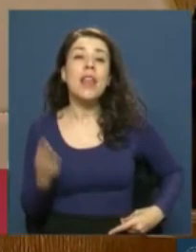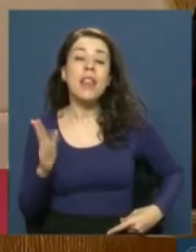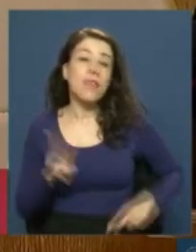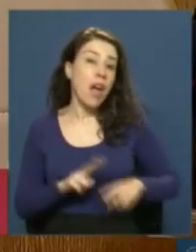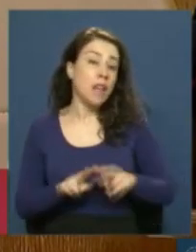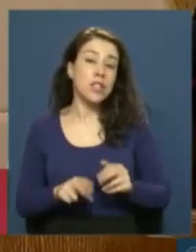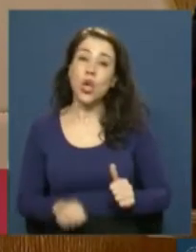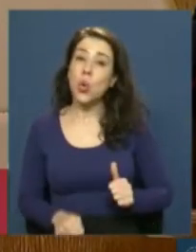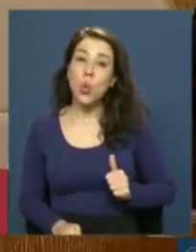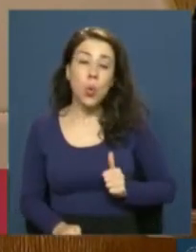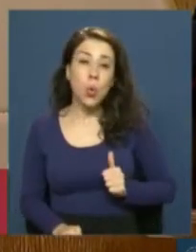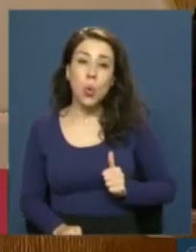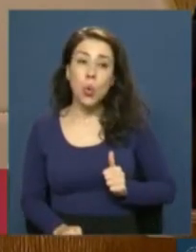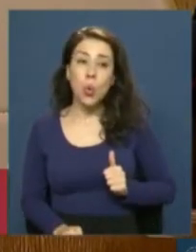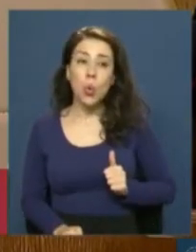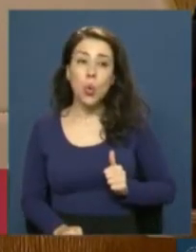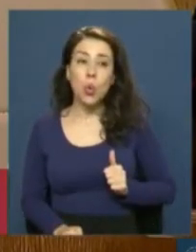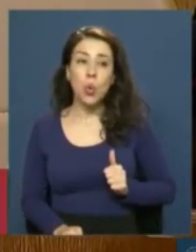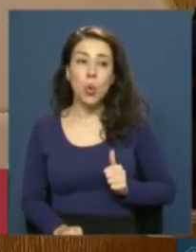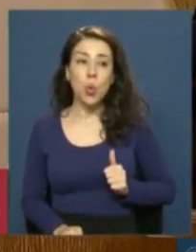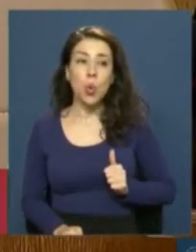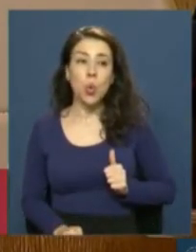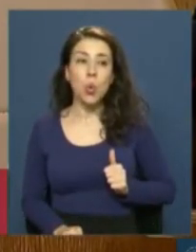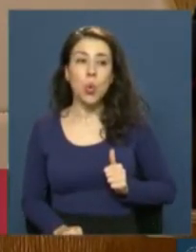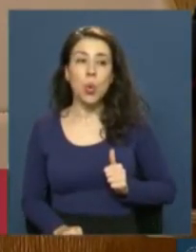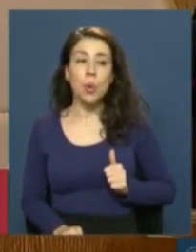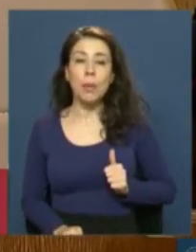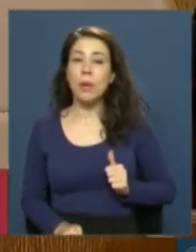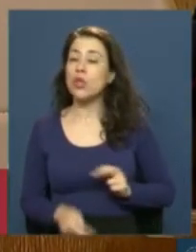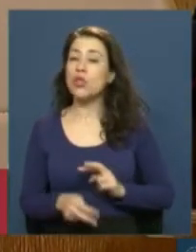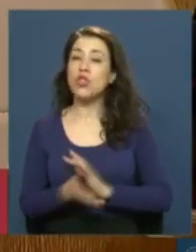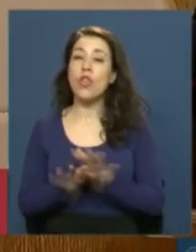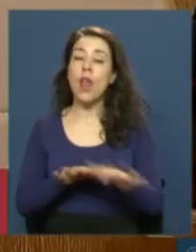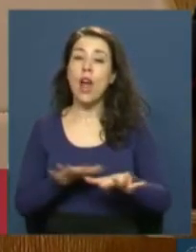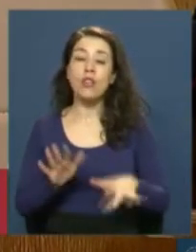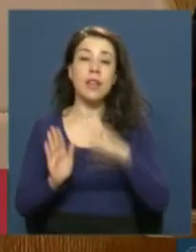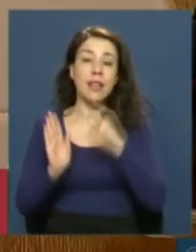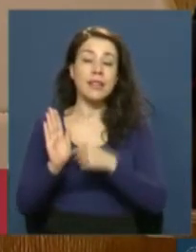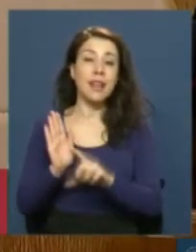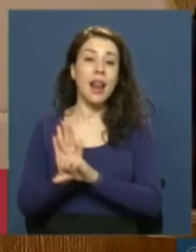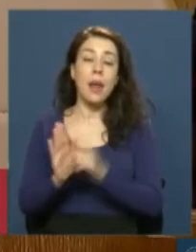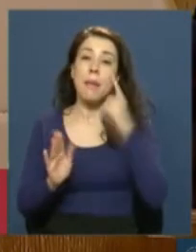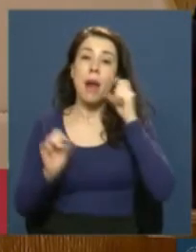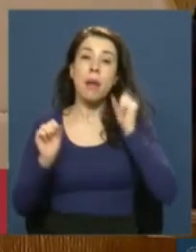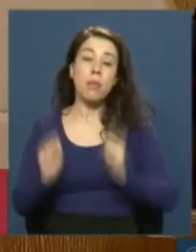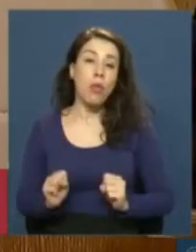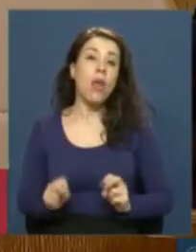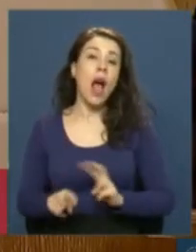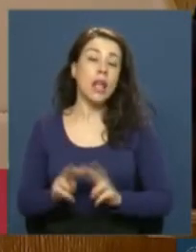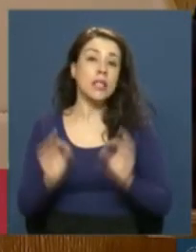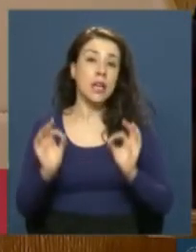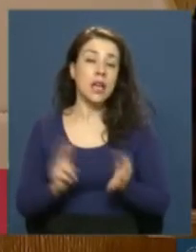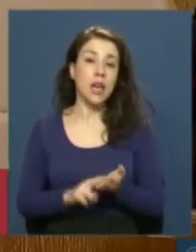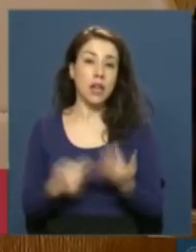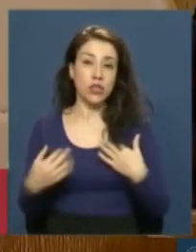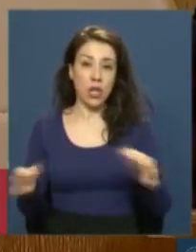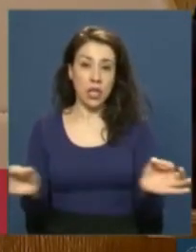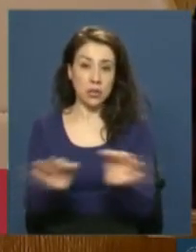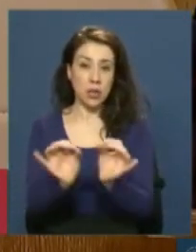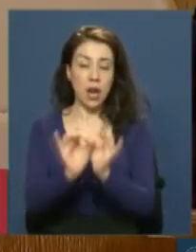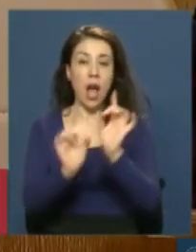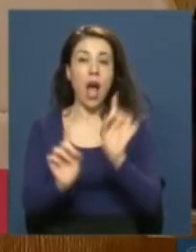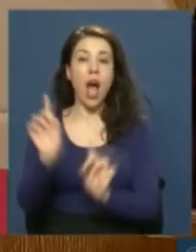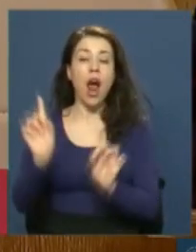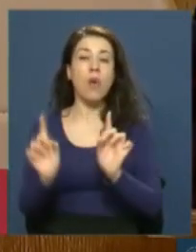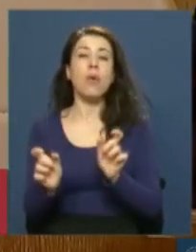aplicar la es implementarla es hacer todo lo que esté en nuestra disposición para llevarla a la práctica y lo claro porque hay